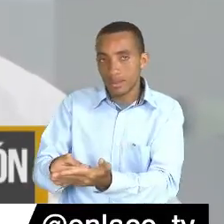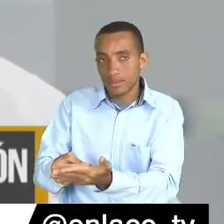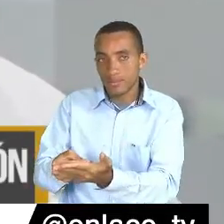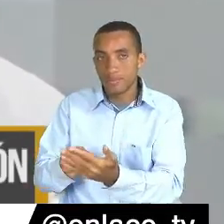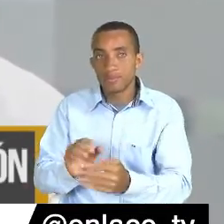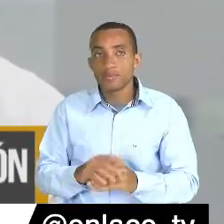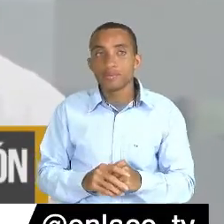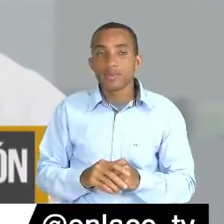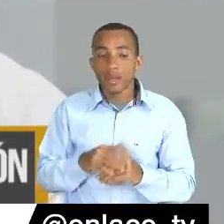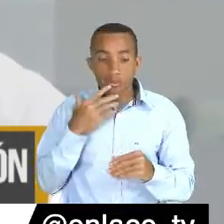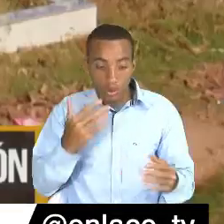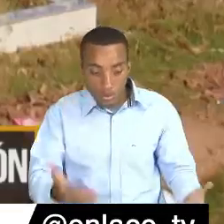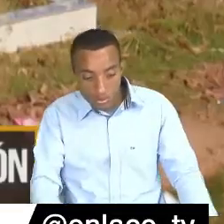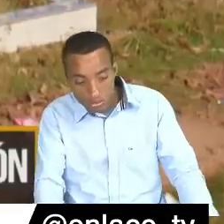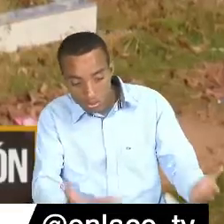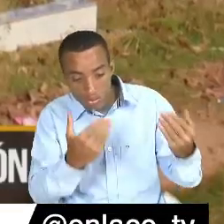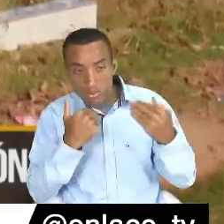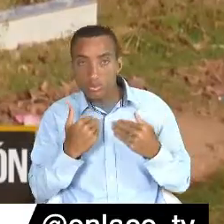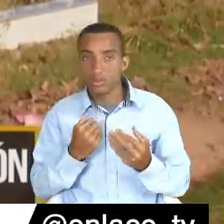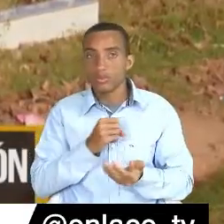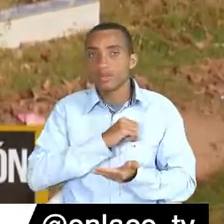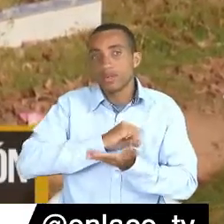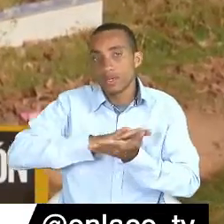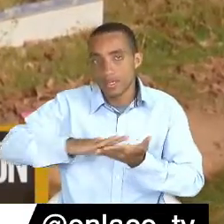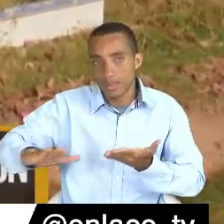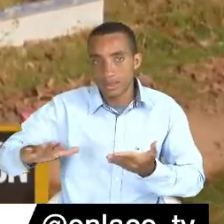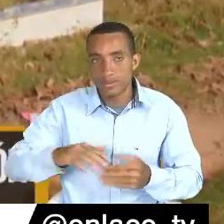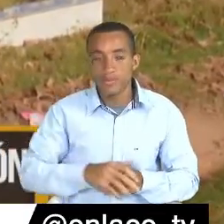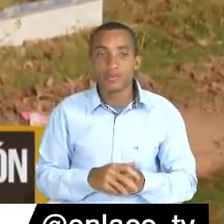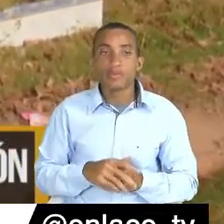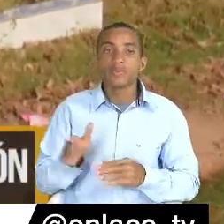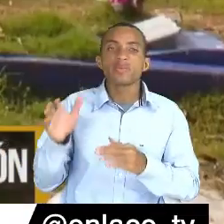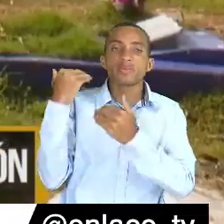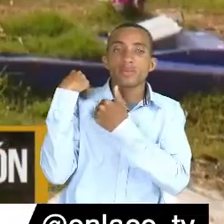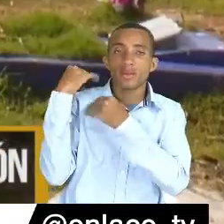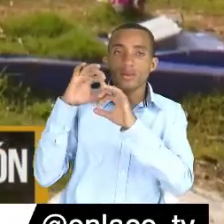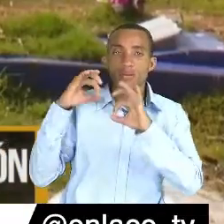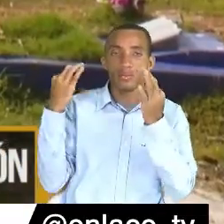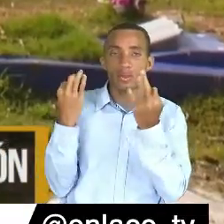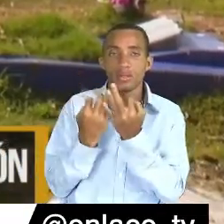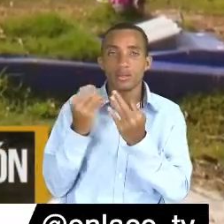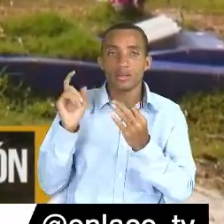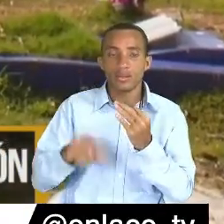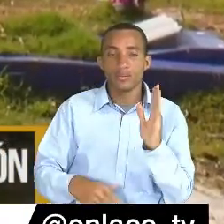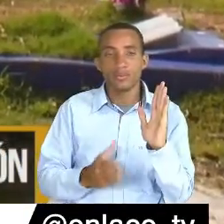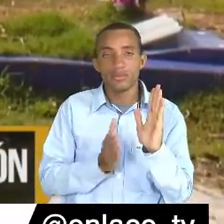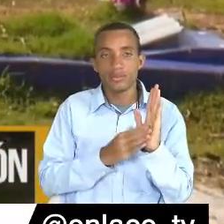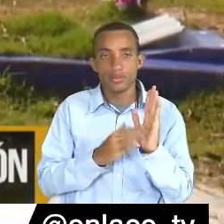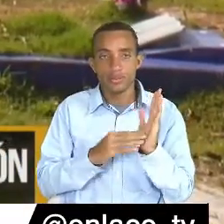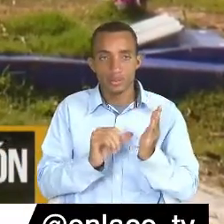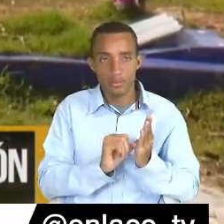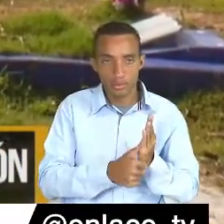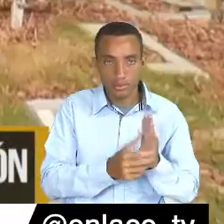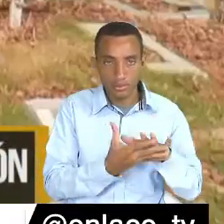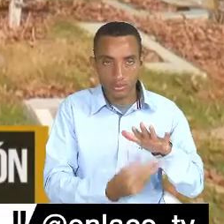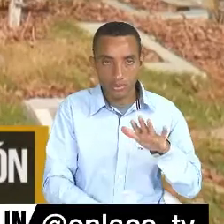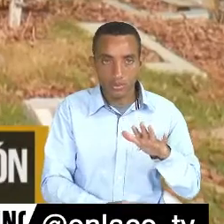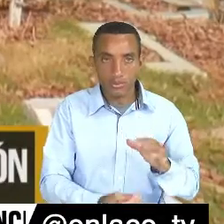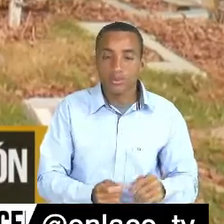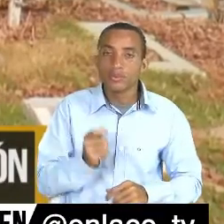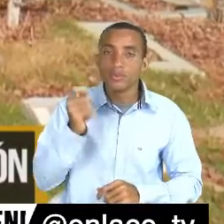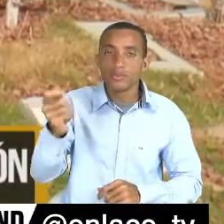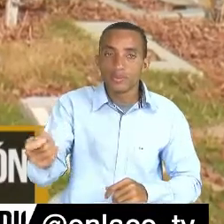para la exhumación no tiene ningún costo. El familiar o la persona autorizada para hacer el trámite debe presentar fotocopia de su cédula, copia del certificado